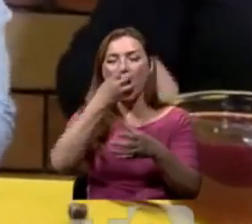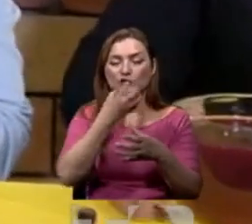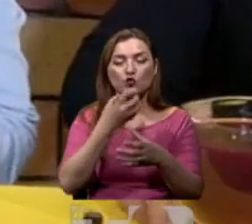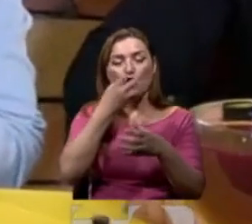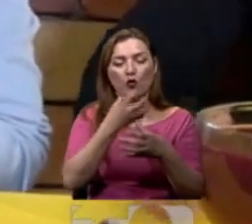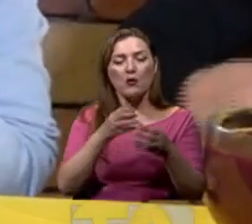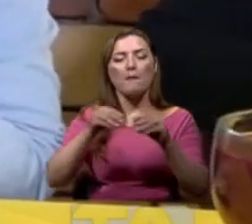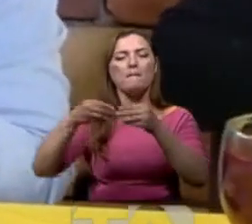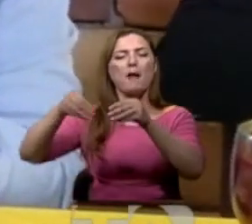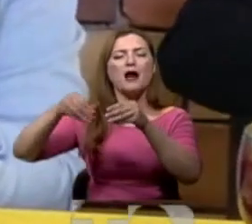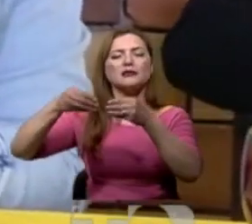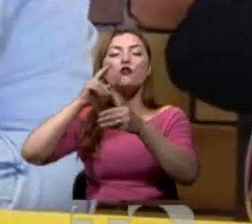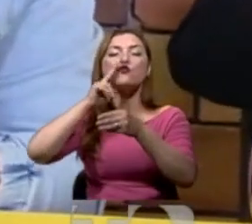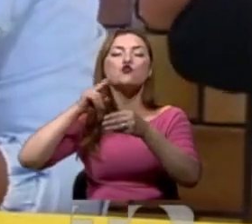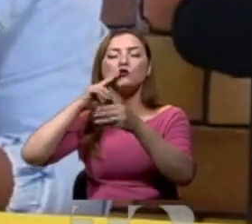hecho